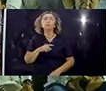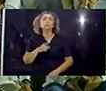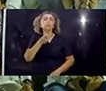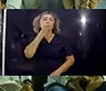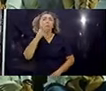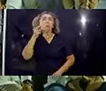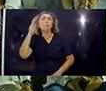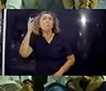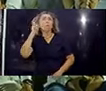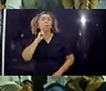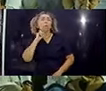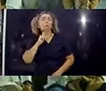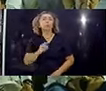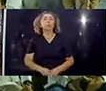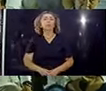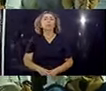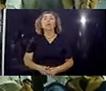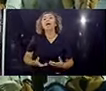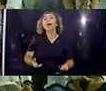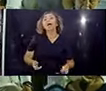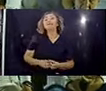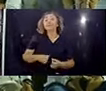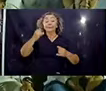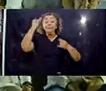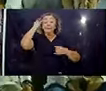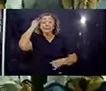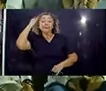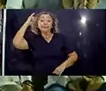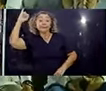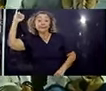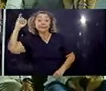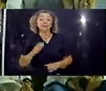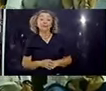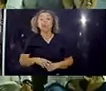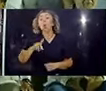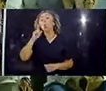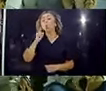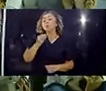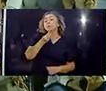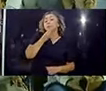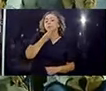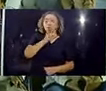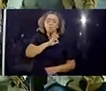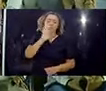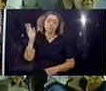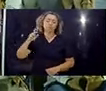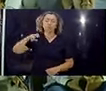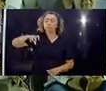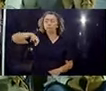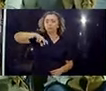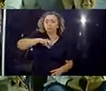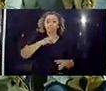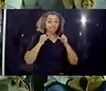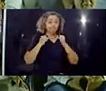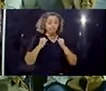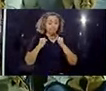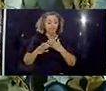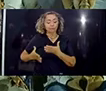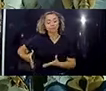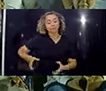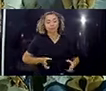mujeres no es que es la idea de que si una niña puede caminar segura en una calle